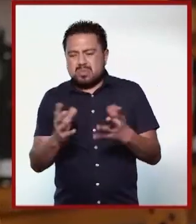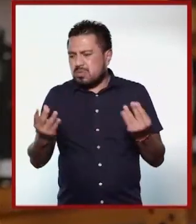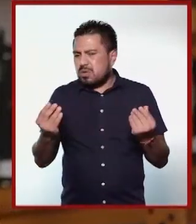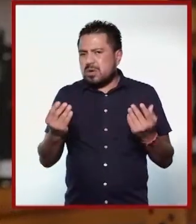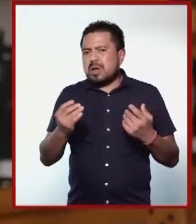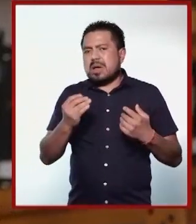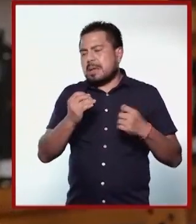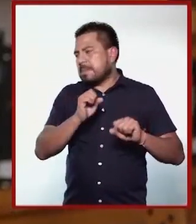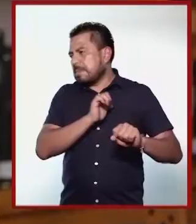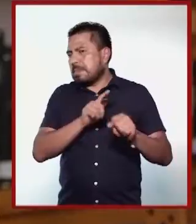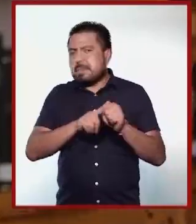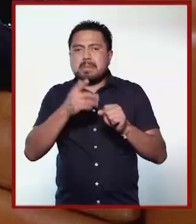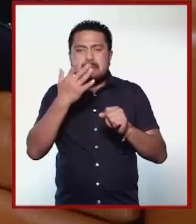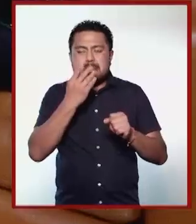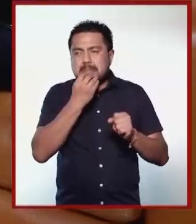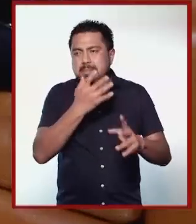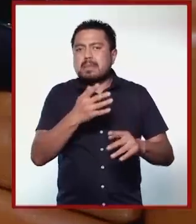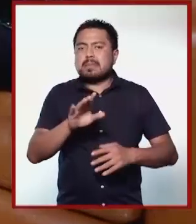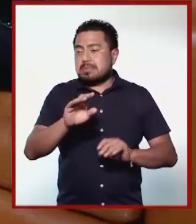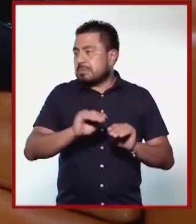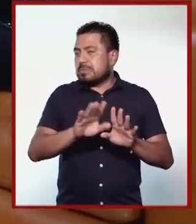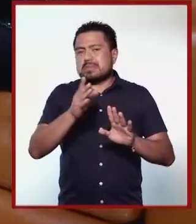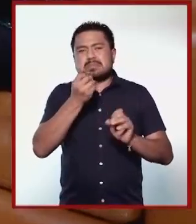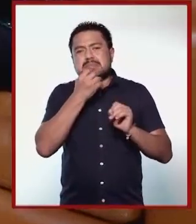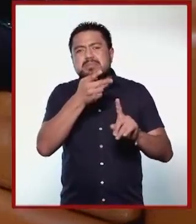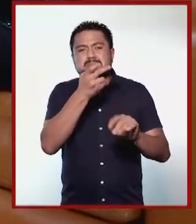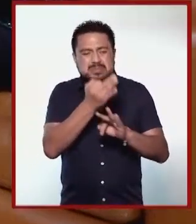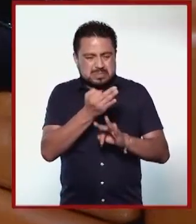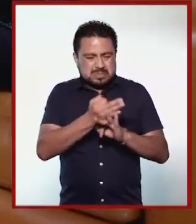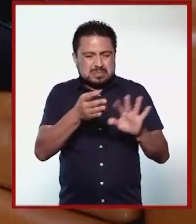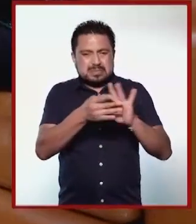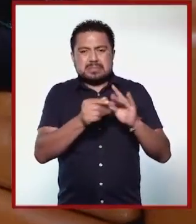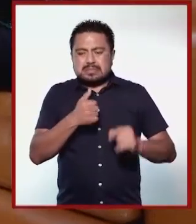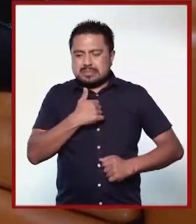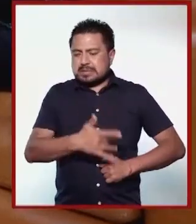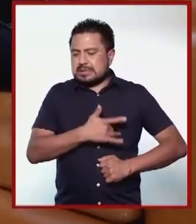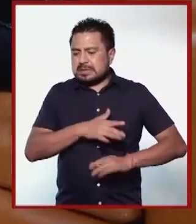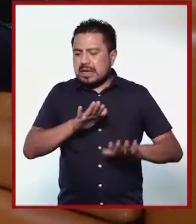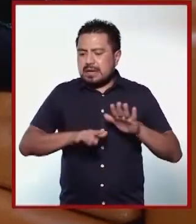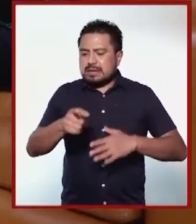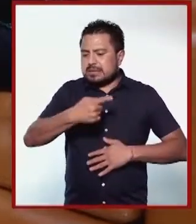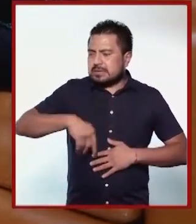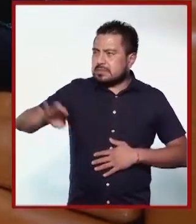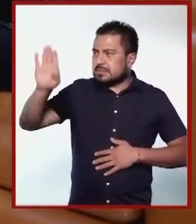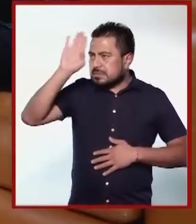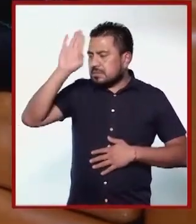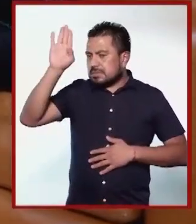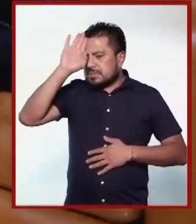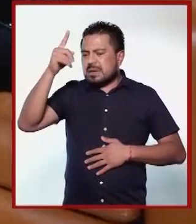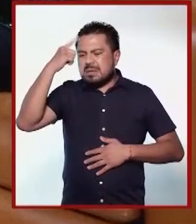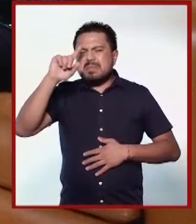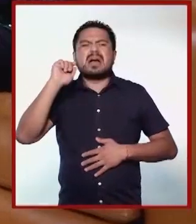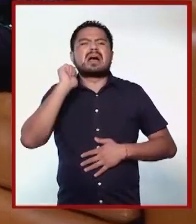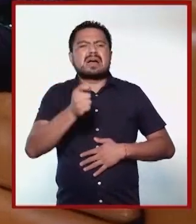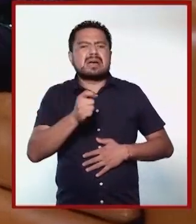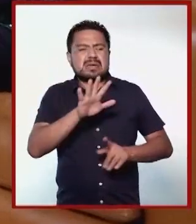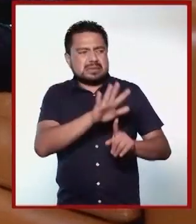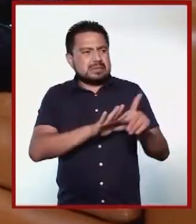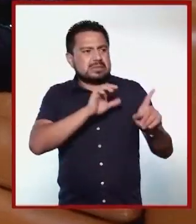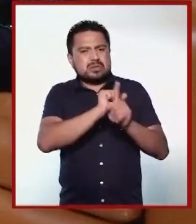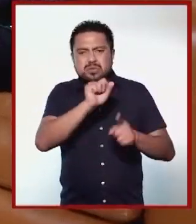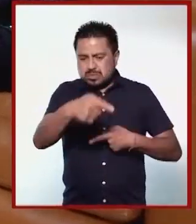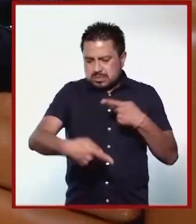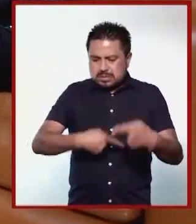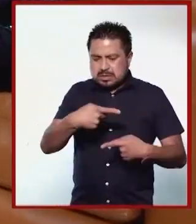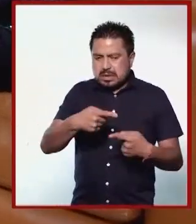especies maravillosas. Claro, qué bonito esto que dices, porque siento que a veces pensamos que para llegar con una